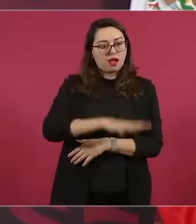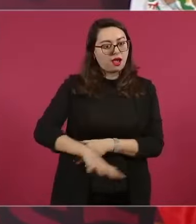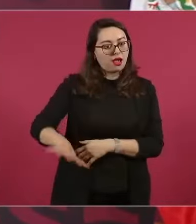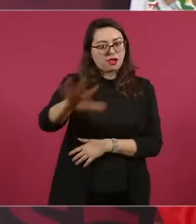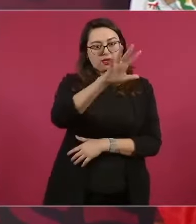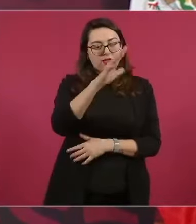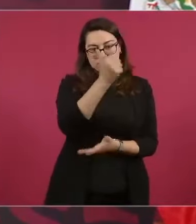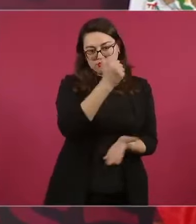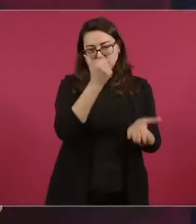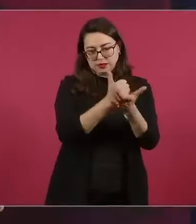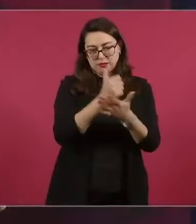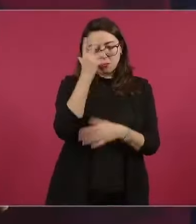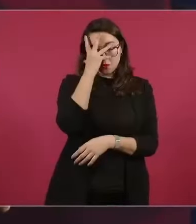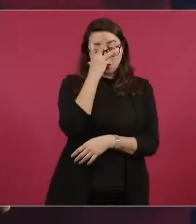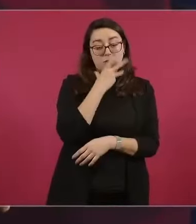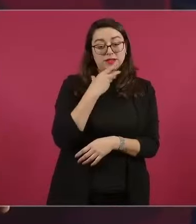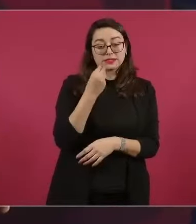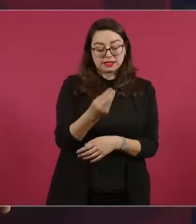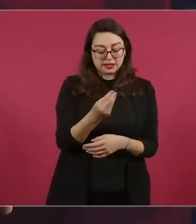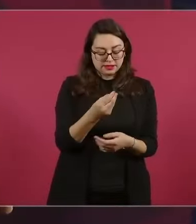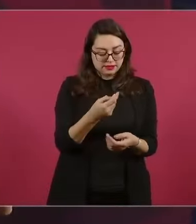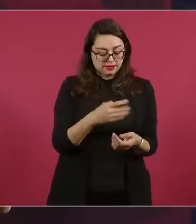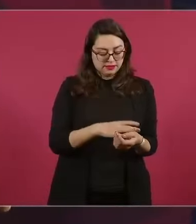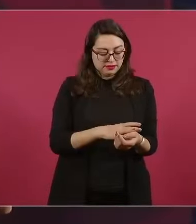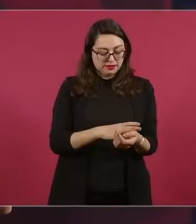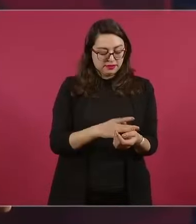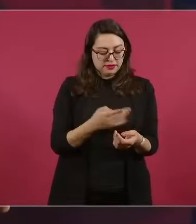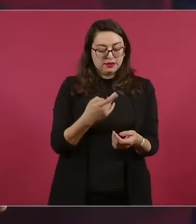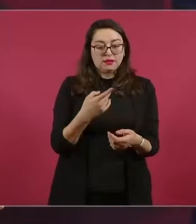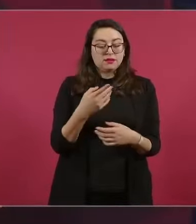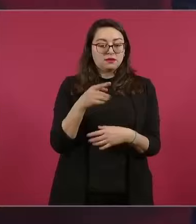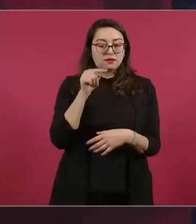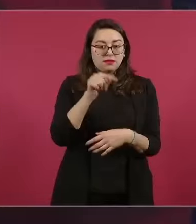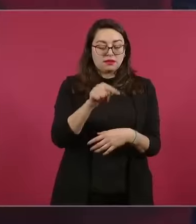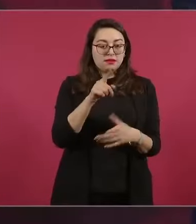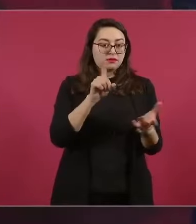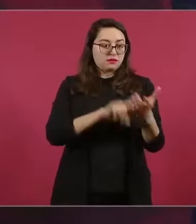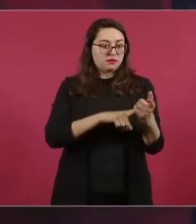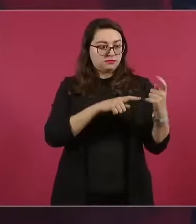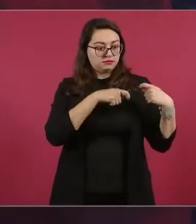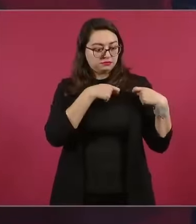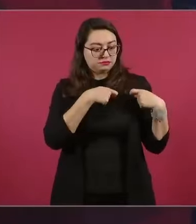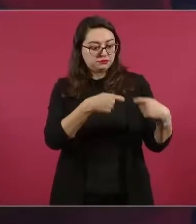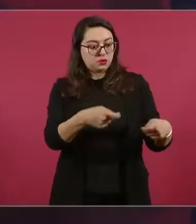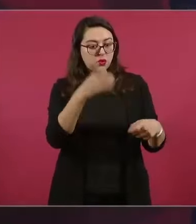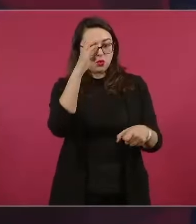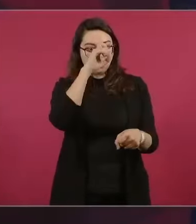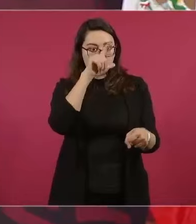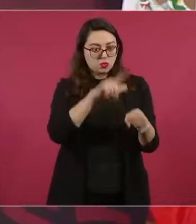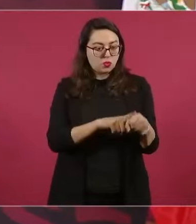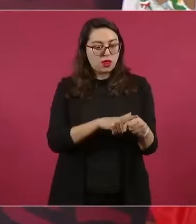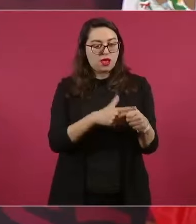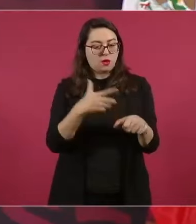bellísima la ciudad por sus tradiciones, por sus culturas,